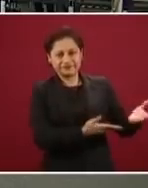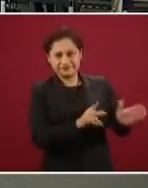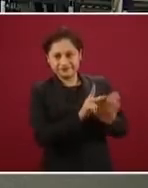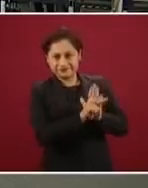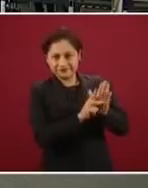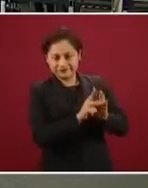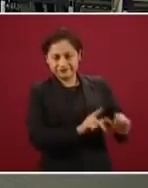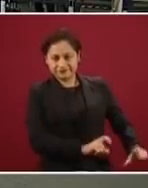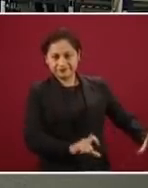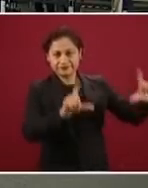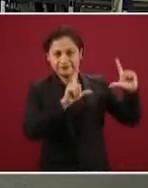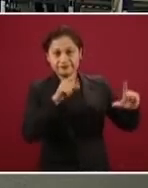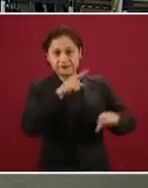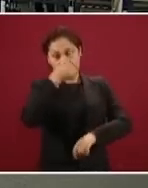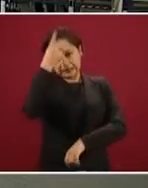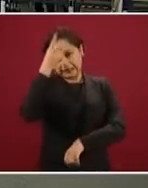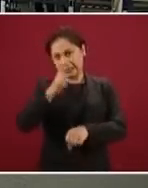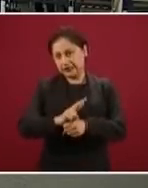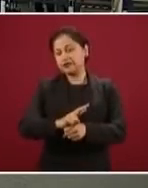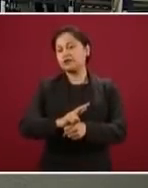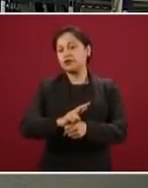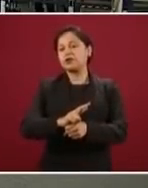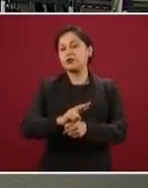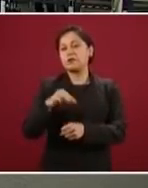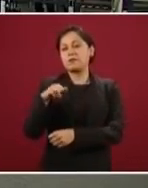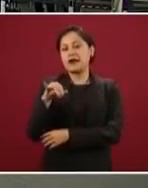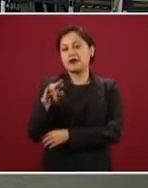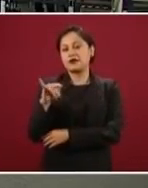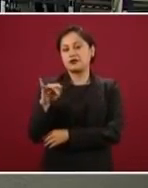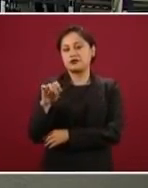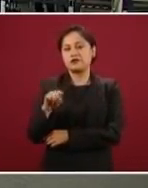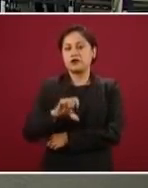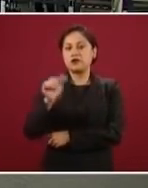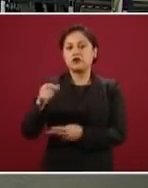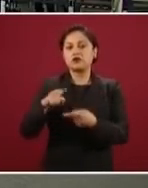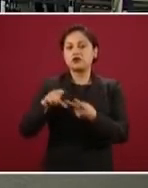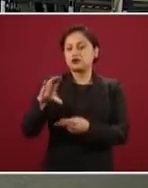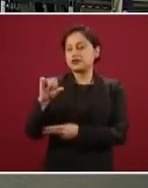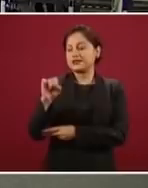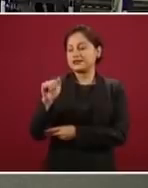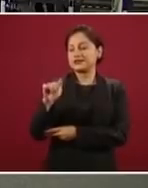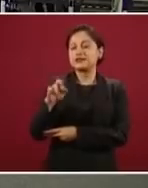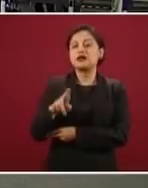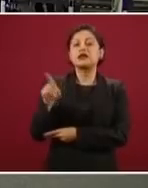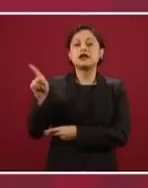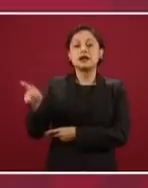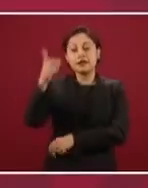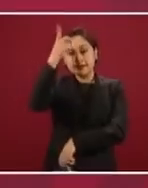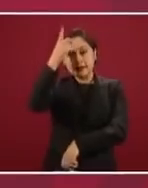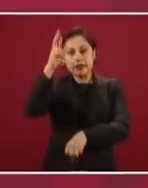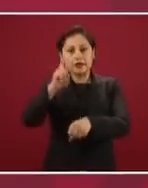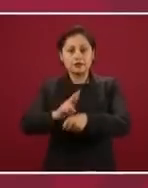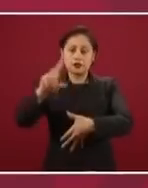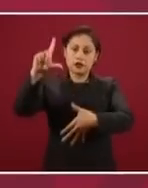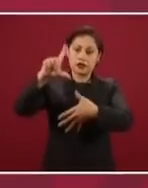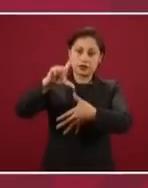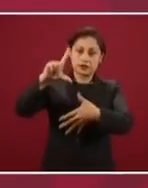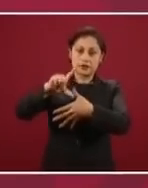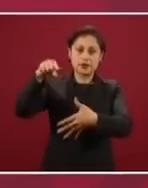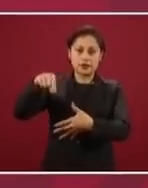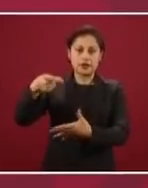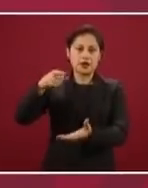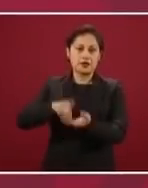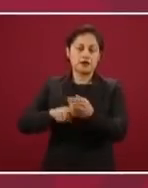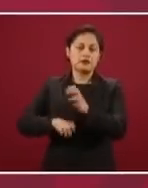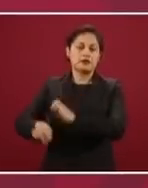de ver el mensaje césar cernuda que es el presidente de microsoft en latinoamérica nos presentará en términos generales